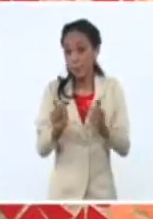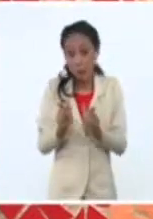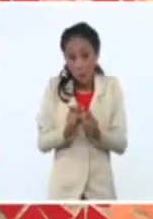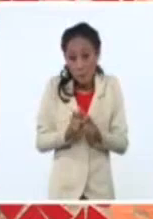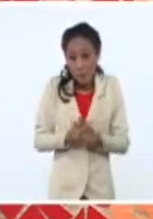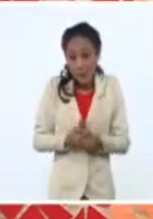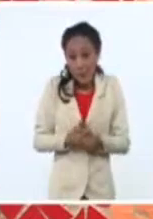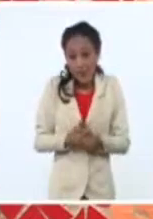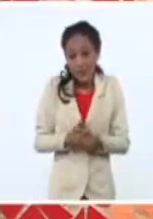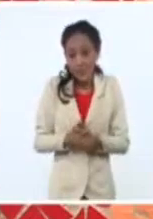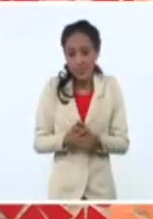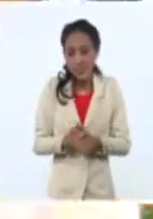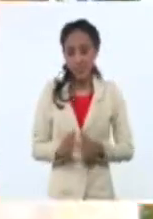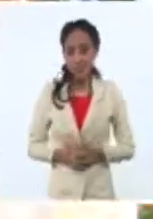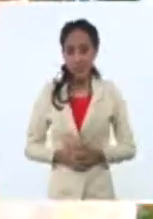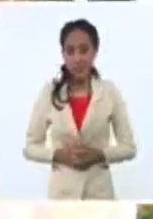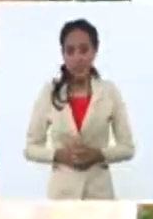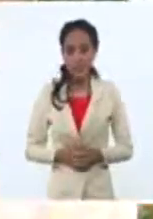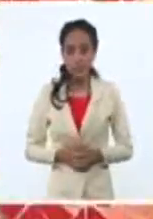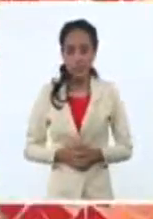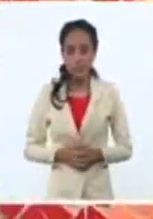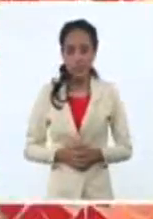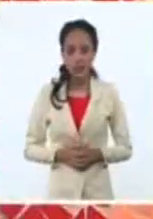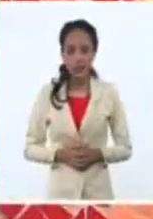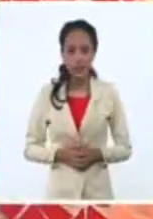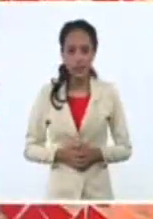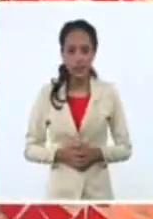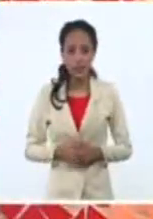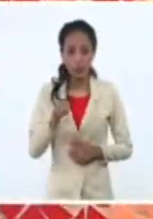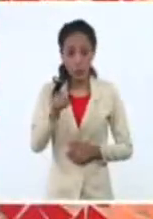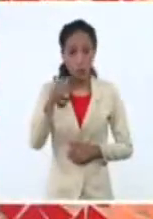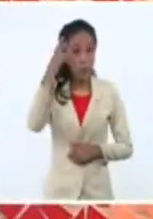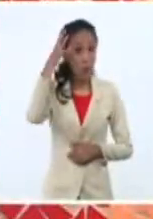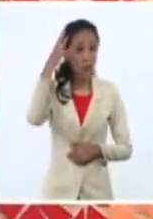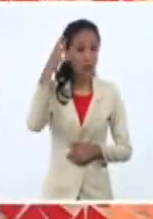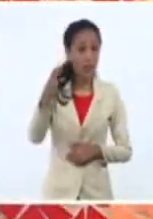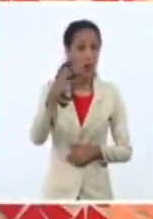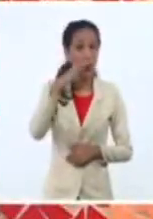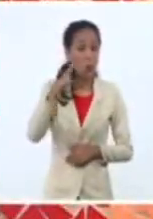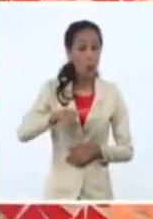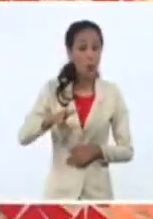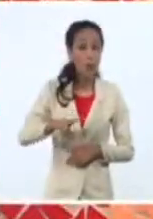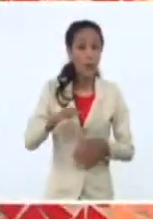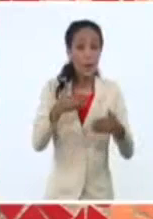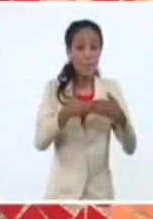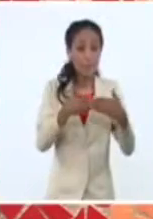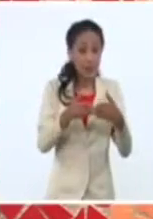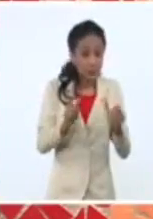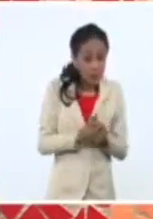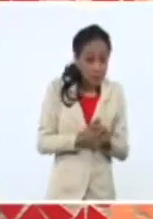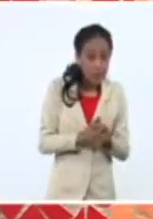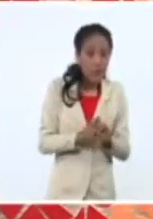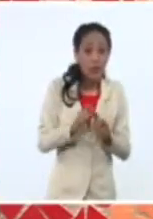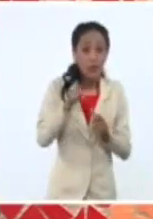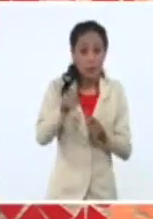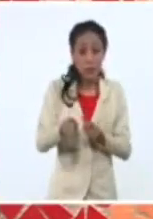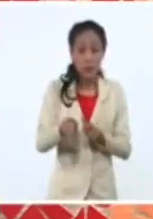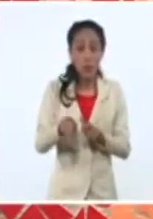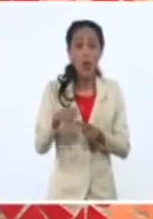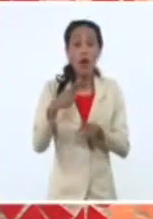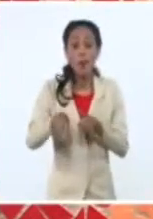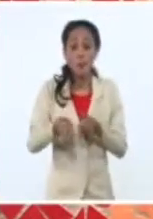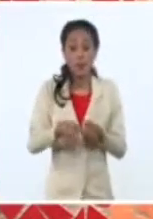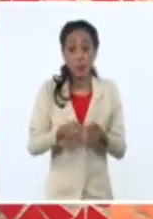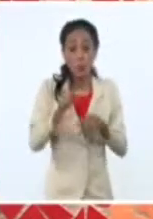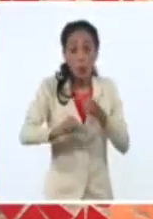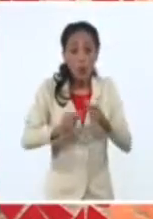son pequeños y son medianas. Si la lógica es que tú como Estado lo que busques es que la micro se convierta en pequeña, la pequeña se